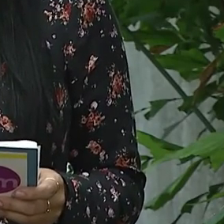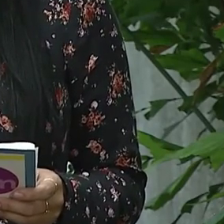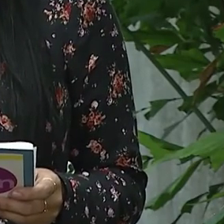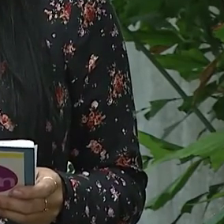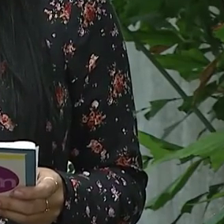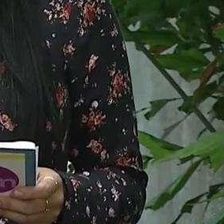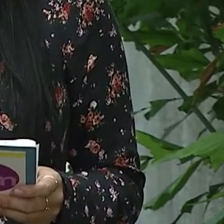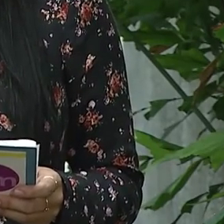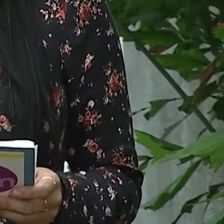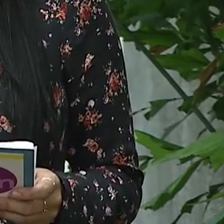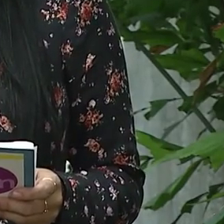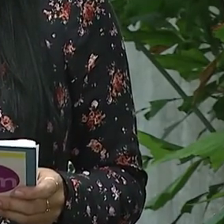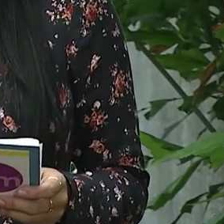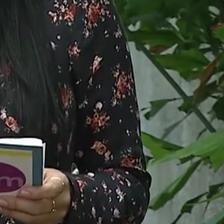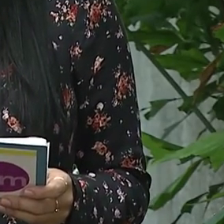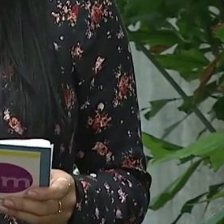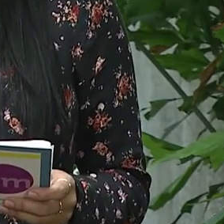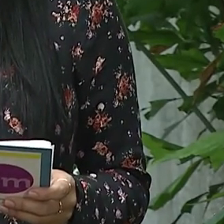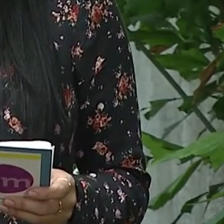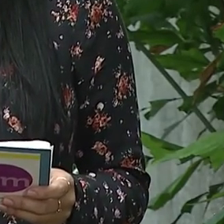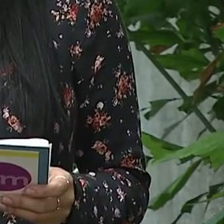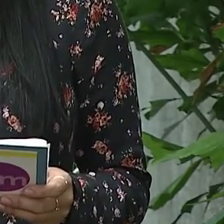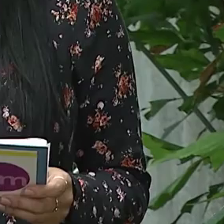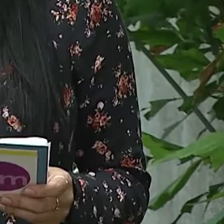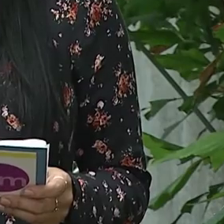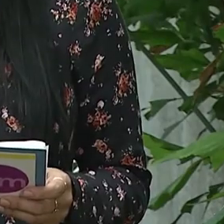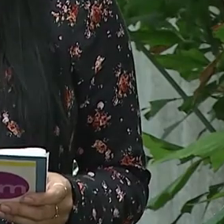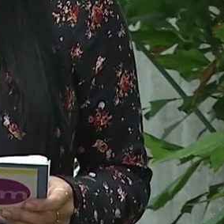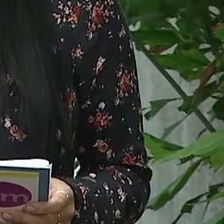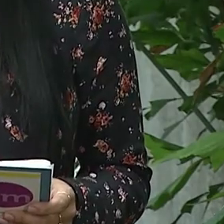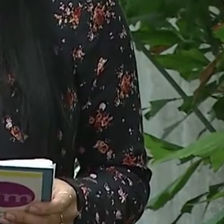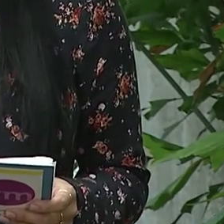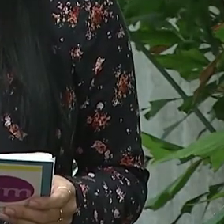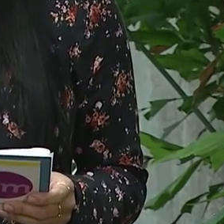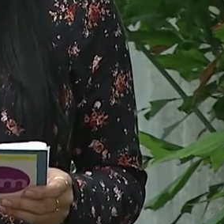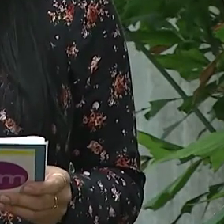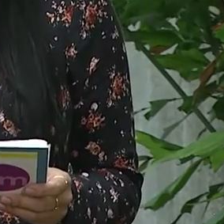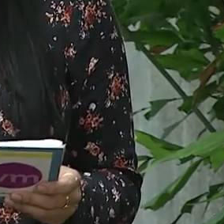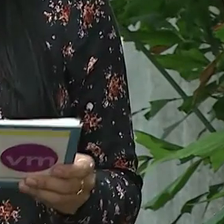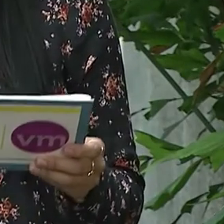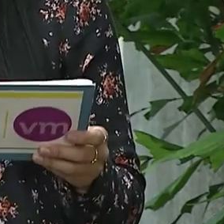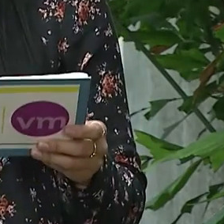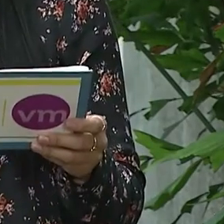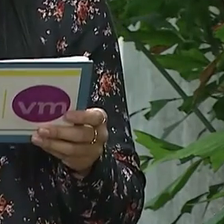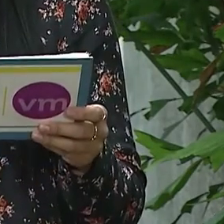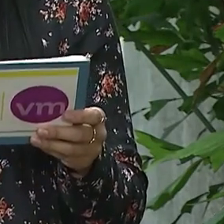en su corazón y cuidarlo todo lo que le sea posible. Recuerde también visitar